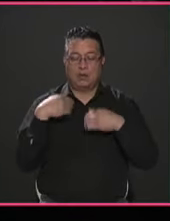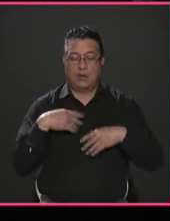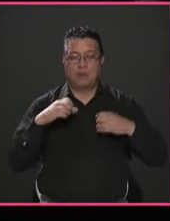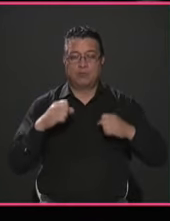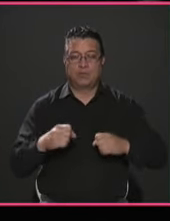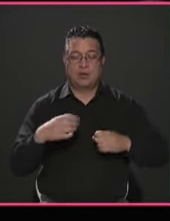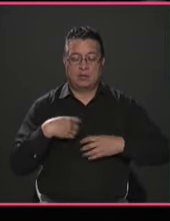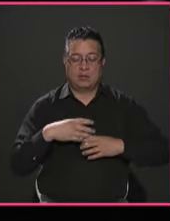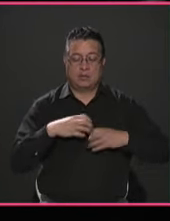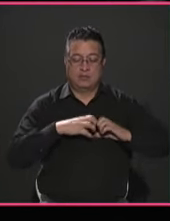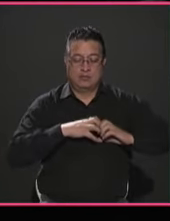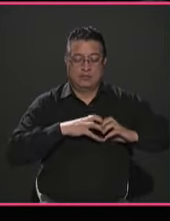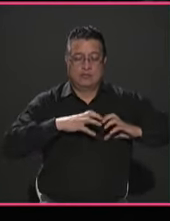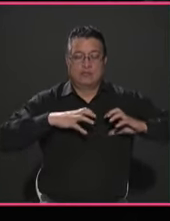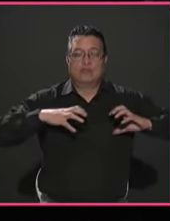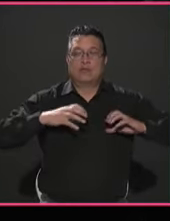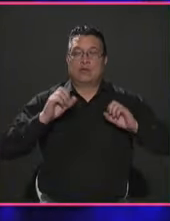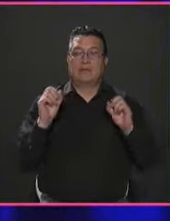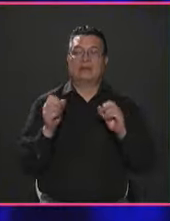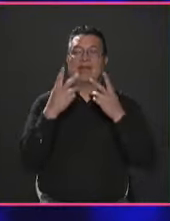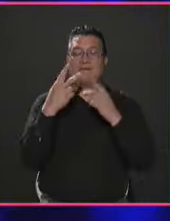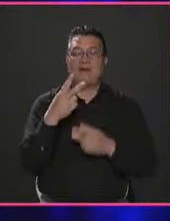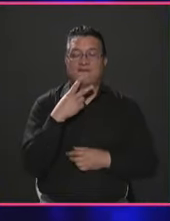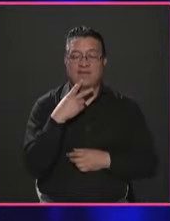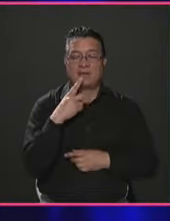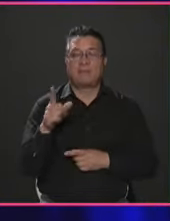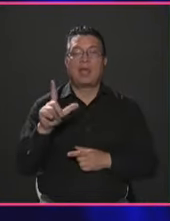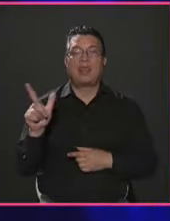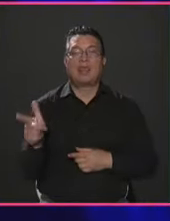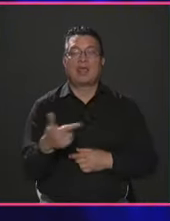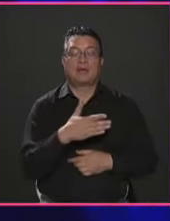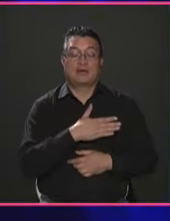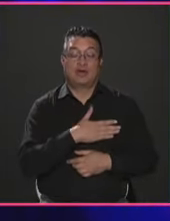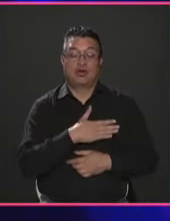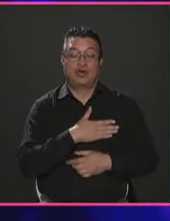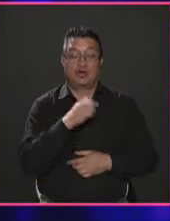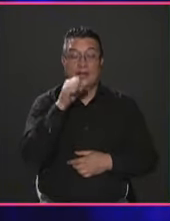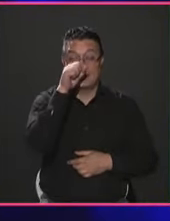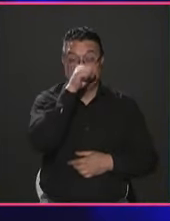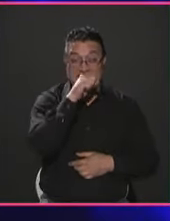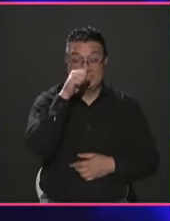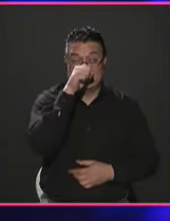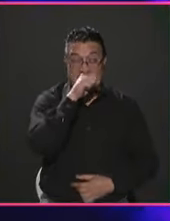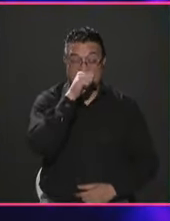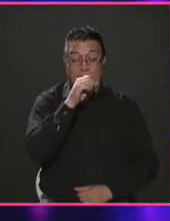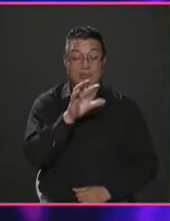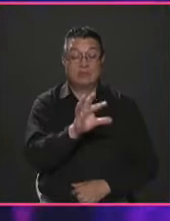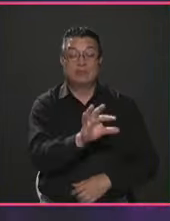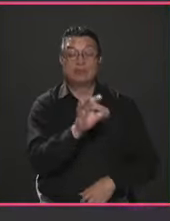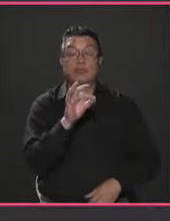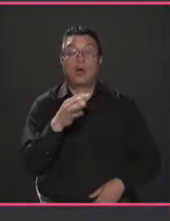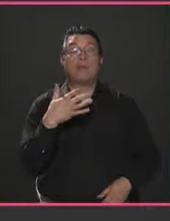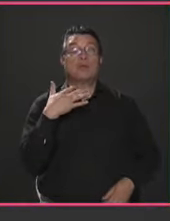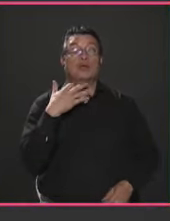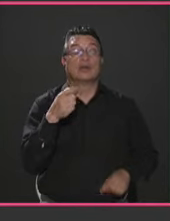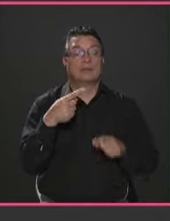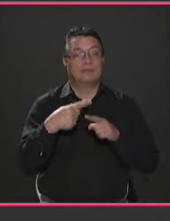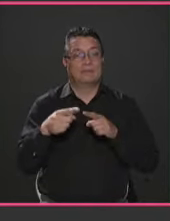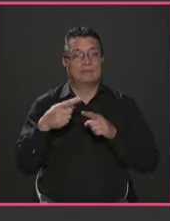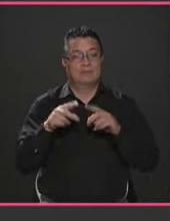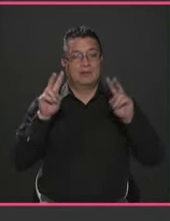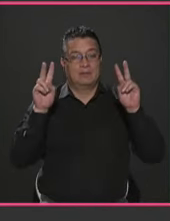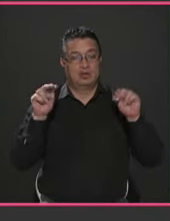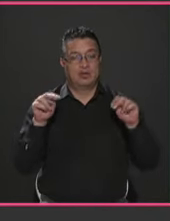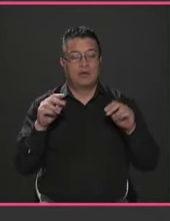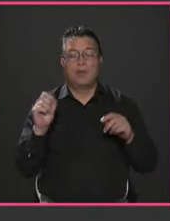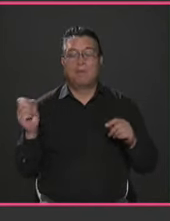suficientemente grande para que nos pueda salvar la vida entonces el corazón de un cerdo se Escoge por varias razones